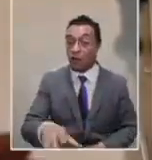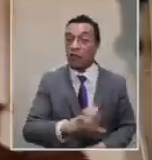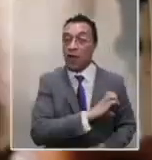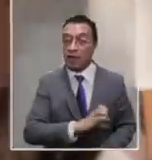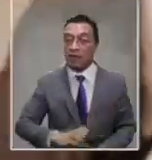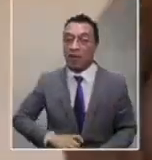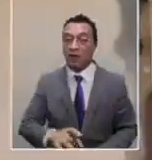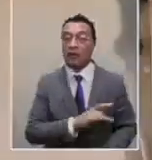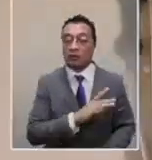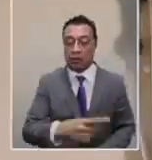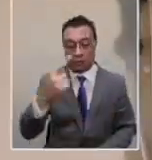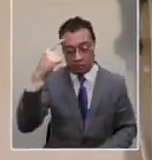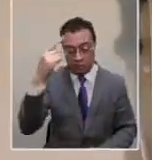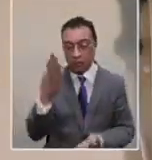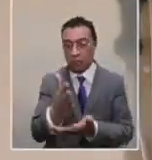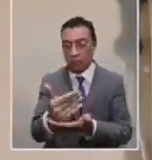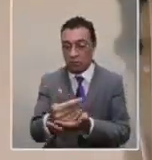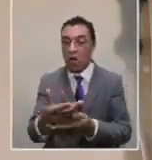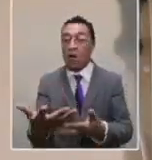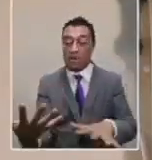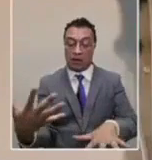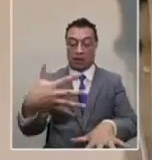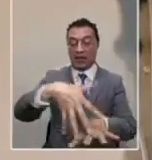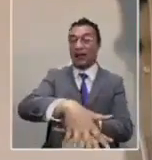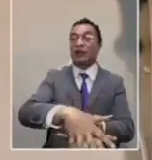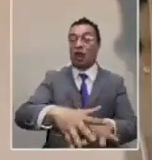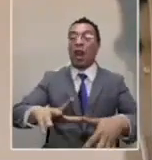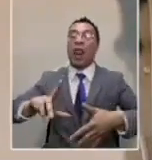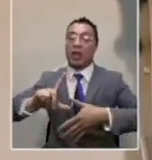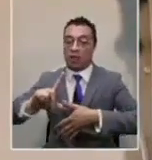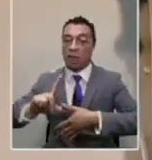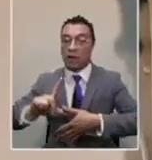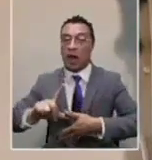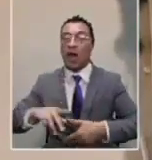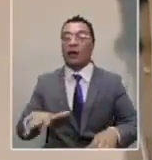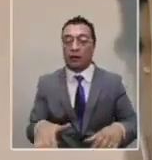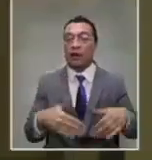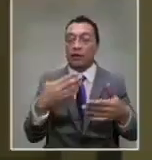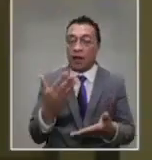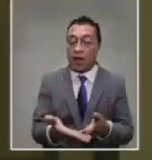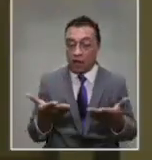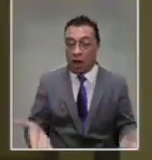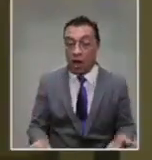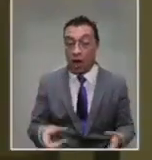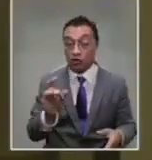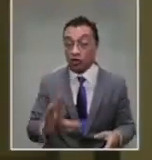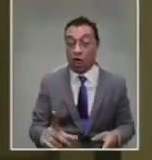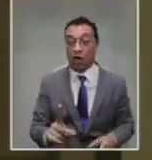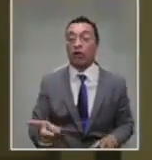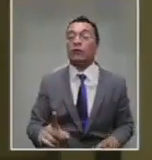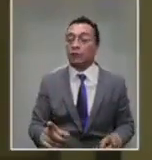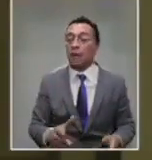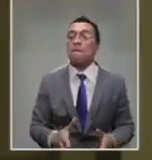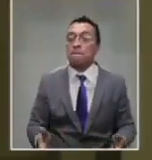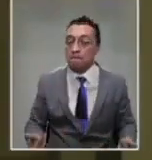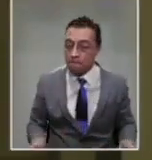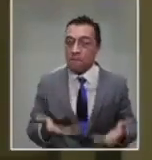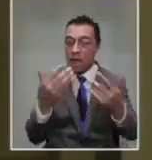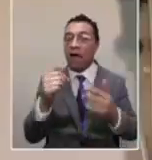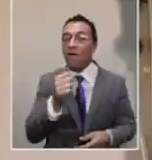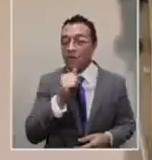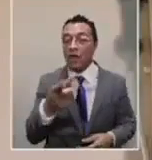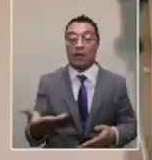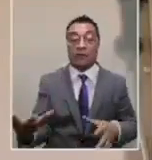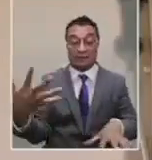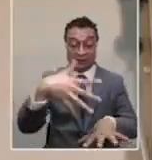chileno en términos de pensar los procesos de integración latinoamericana, no solo como lo ha pensado hasta ahora el Estado chileno como